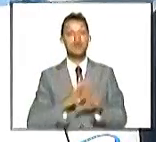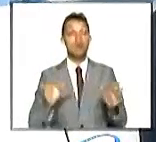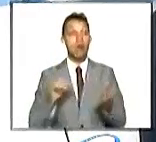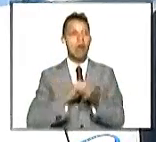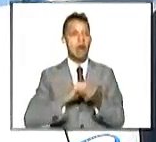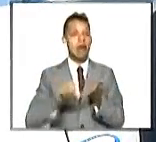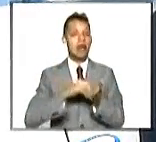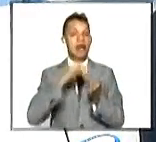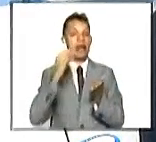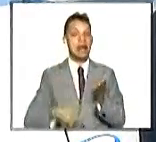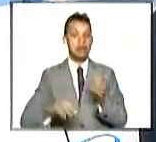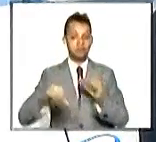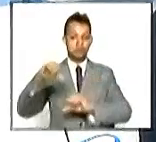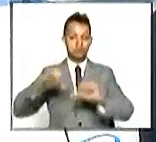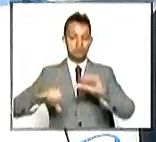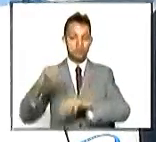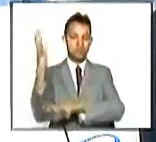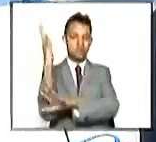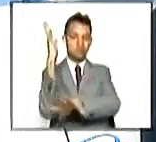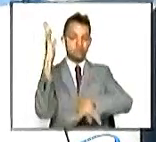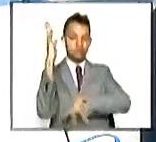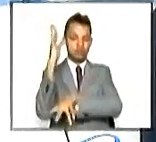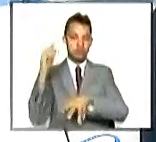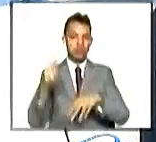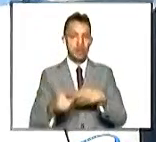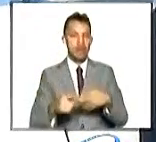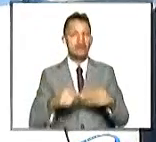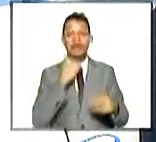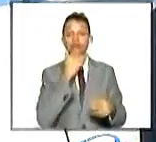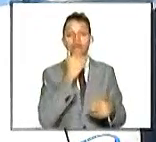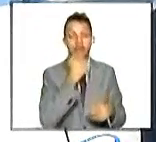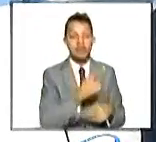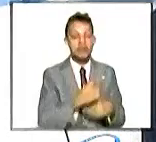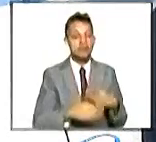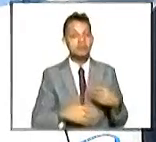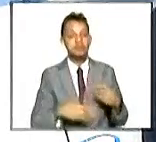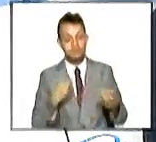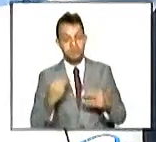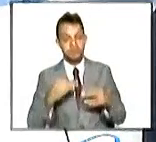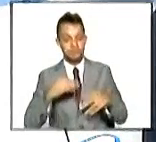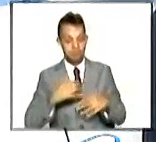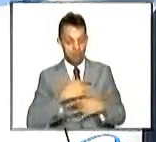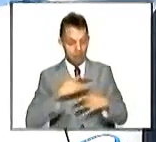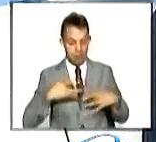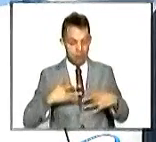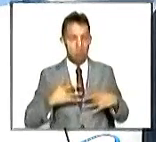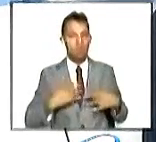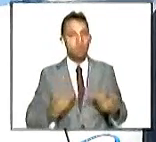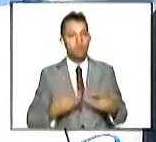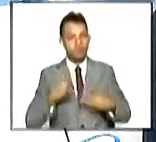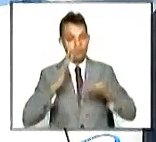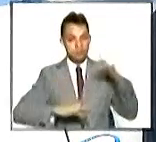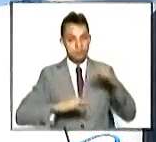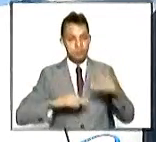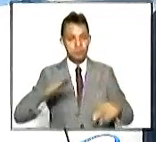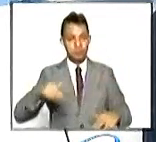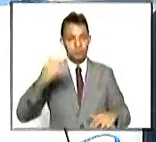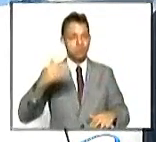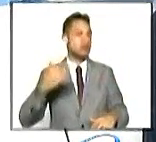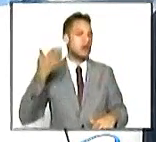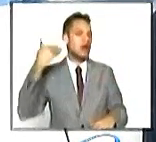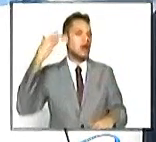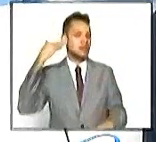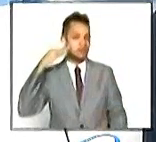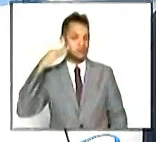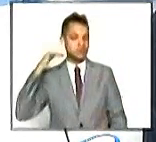cree que la salud nada pasa. Y me acuerdo una vez que después de haber vivido en el Amazonas,